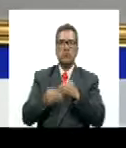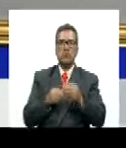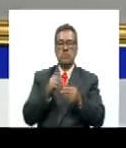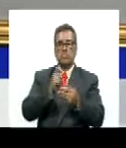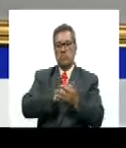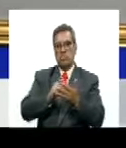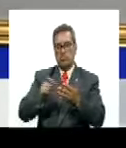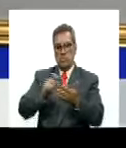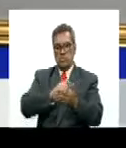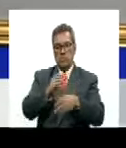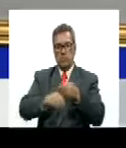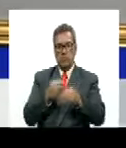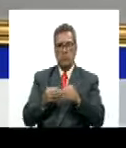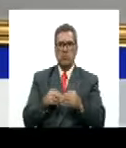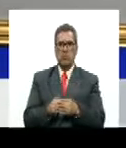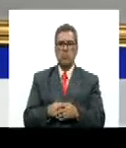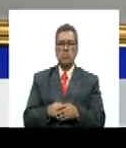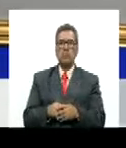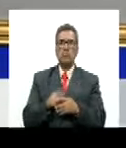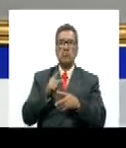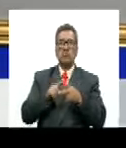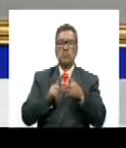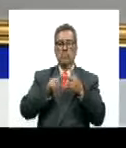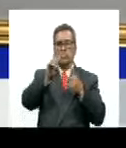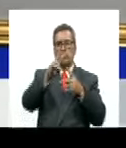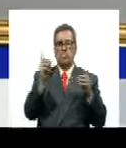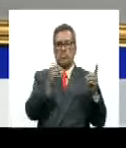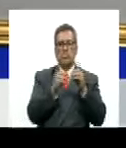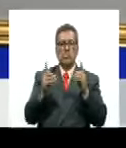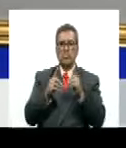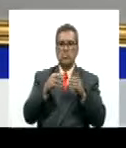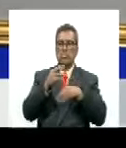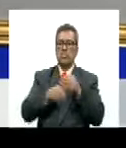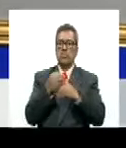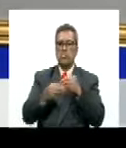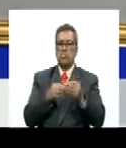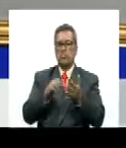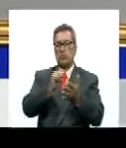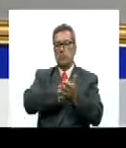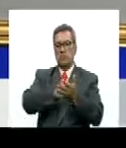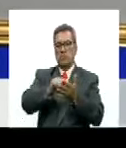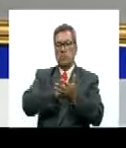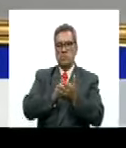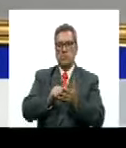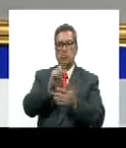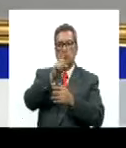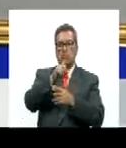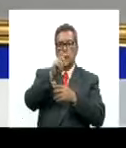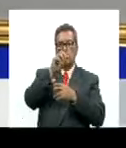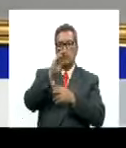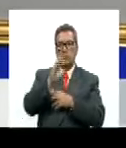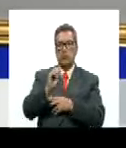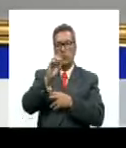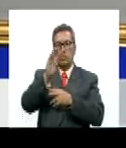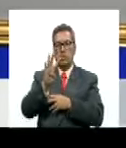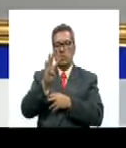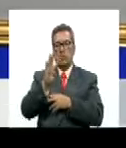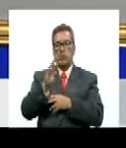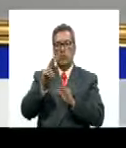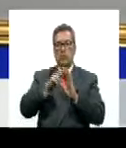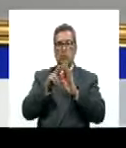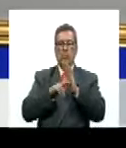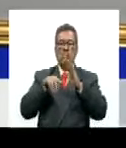elaboración del informe correspondiente para su segunda discusión, de conformidad con lo establecido en el artículo 104